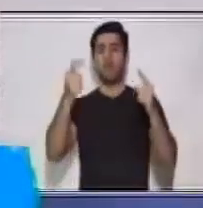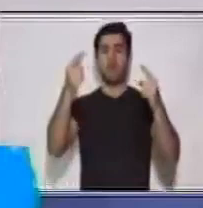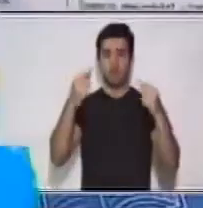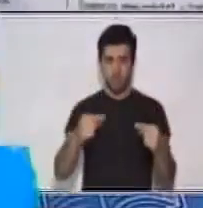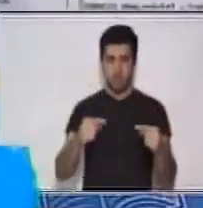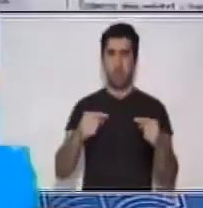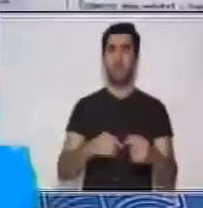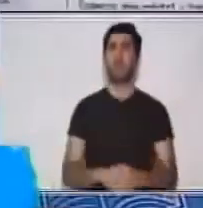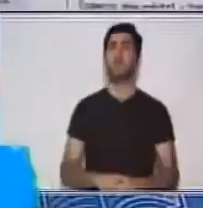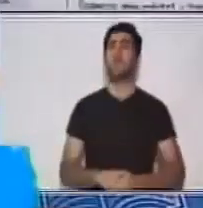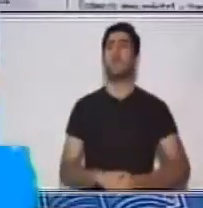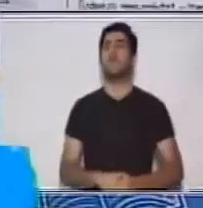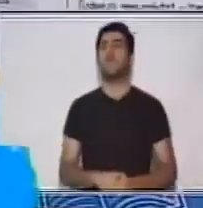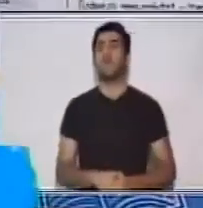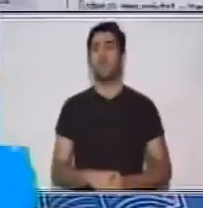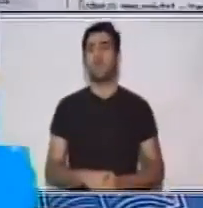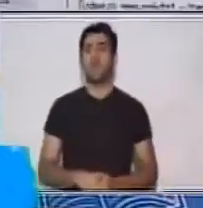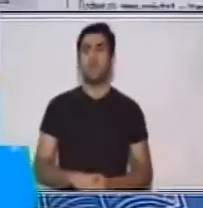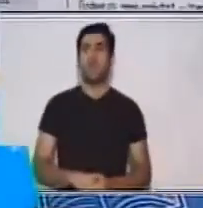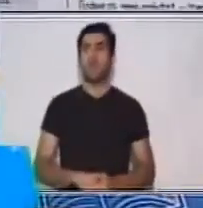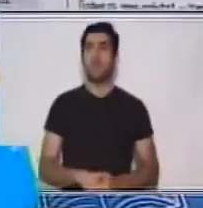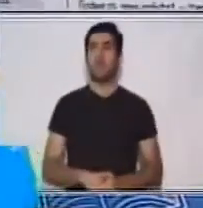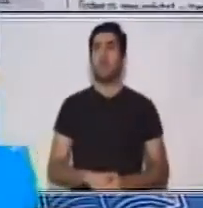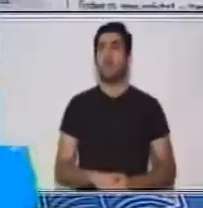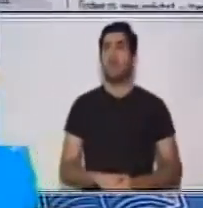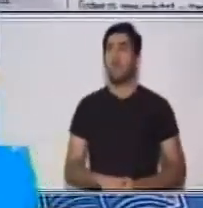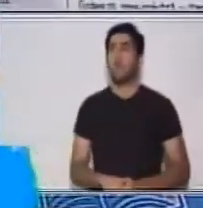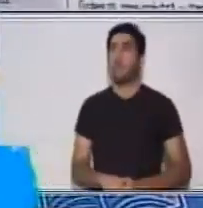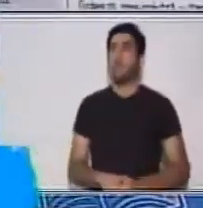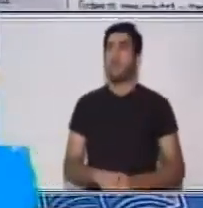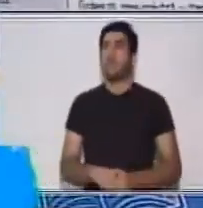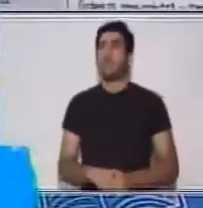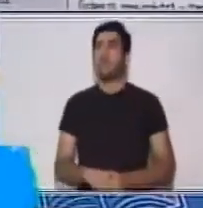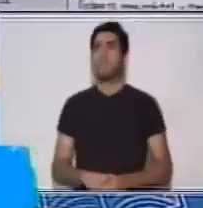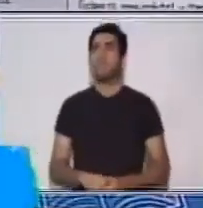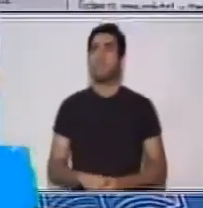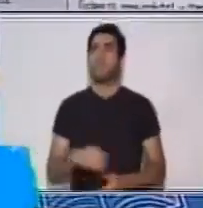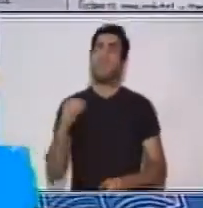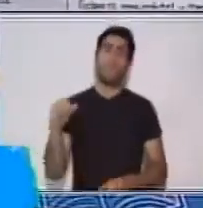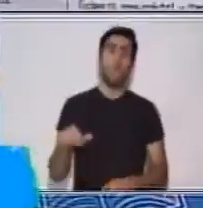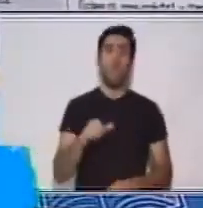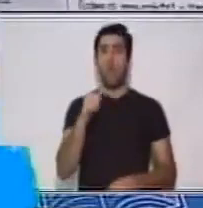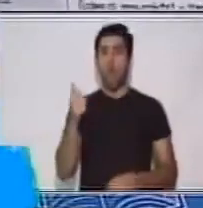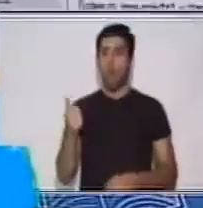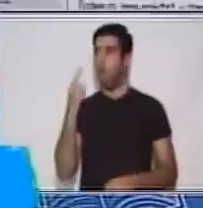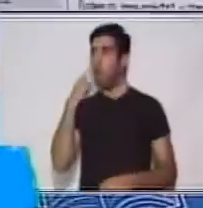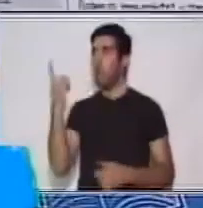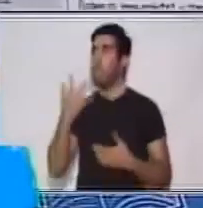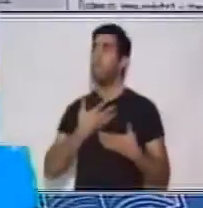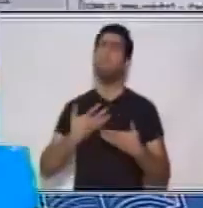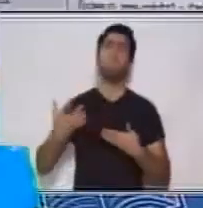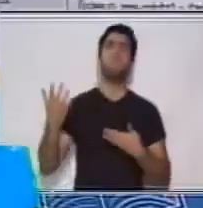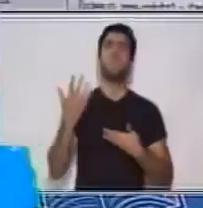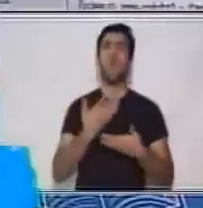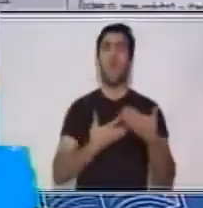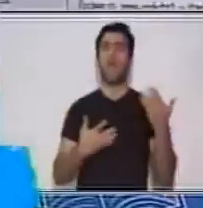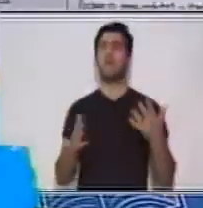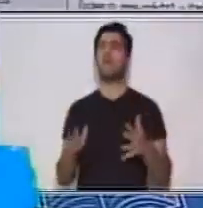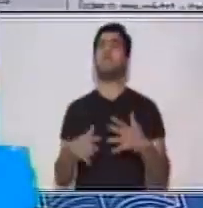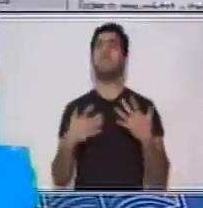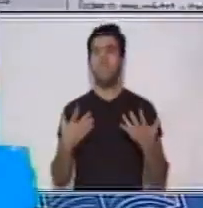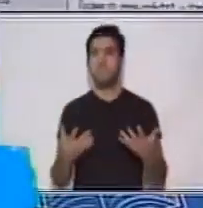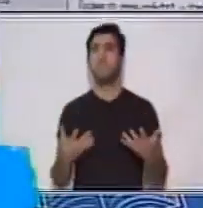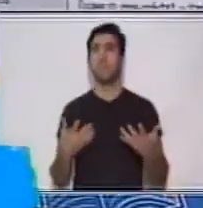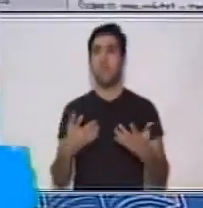la siguiente línea, que en este caso sería el siguiente verso. Otro de los elementos de la poesía es la unión de